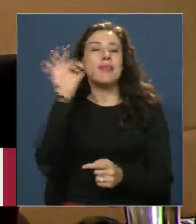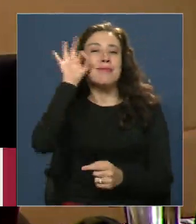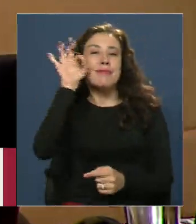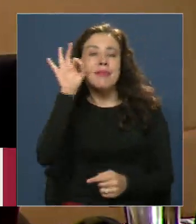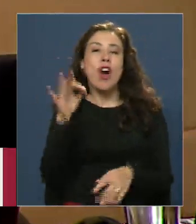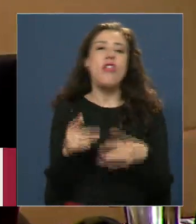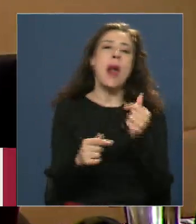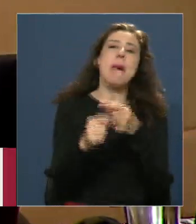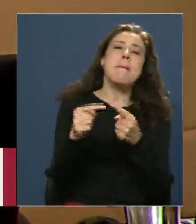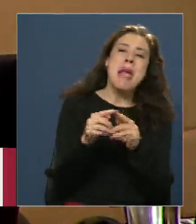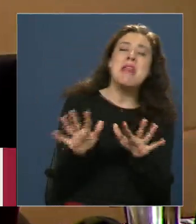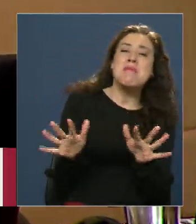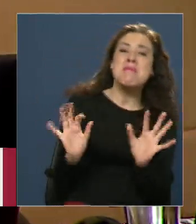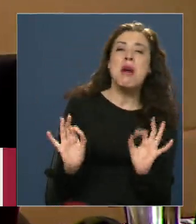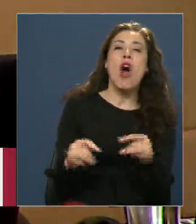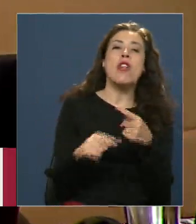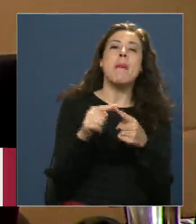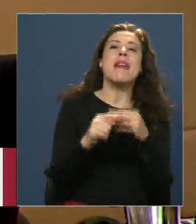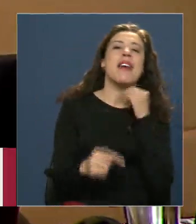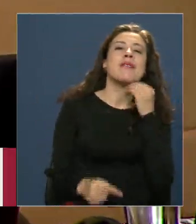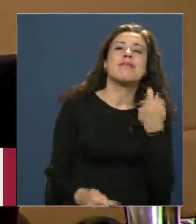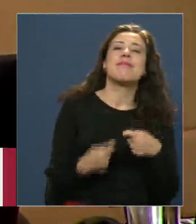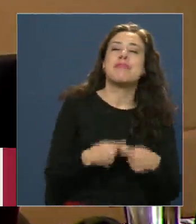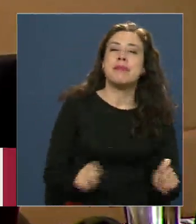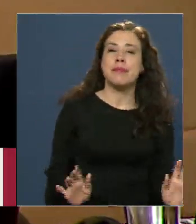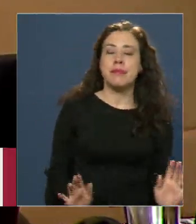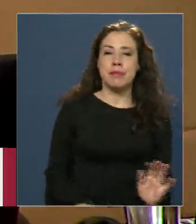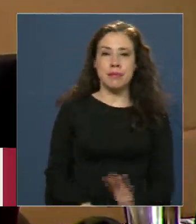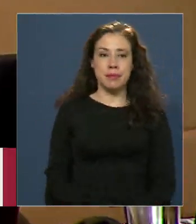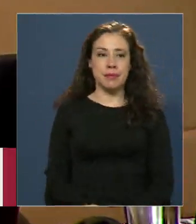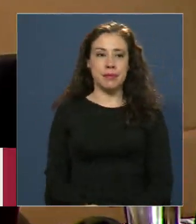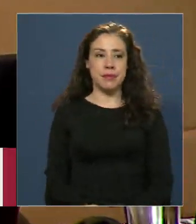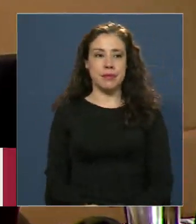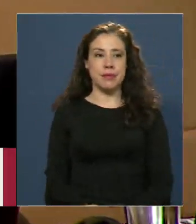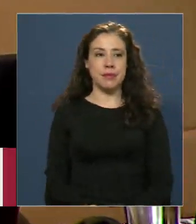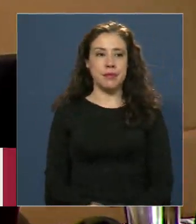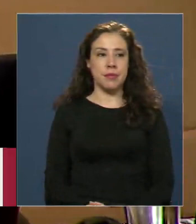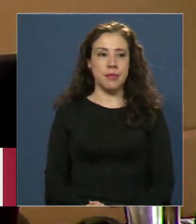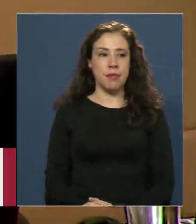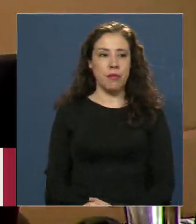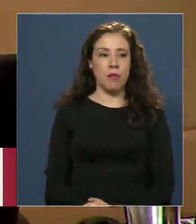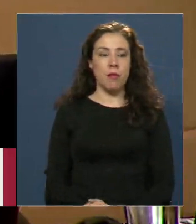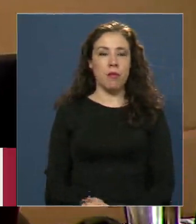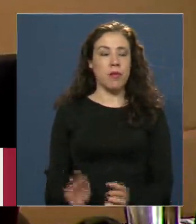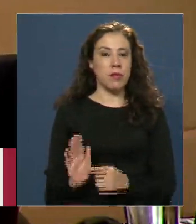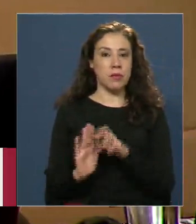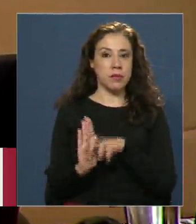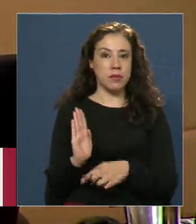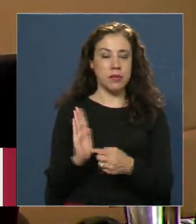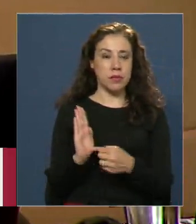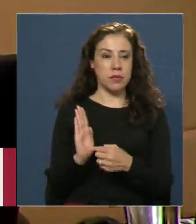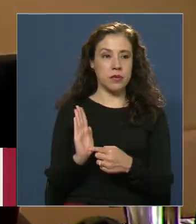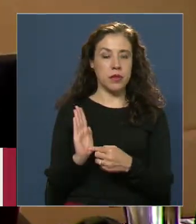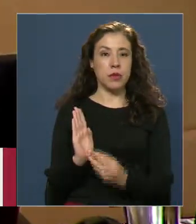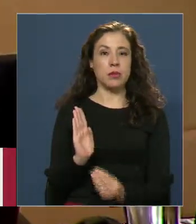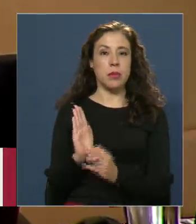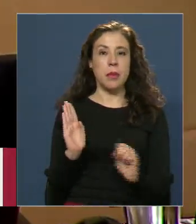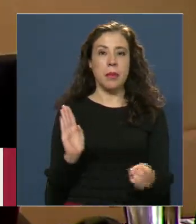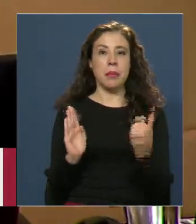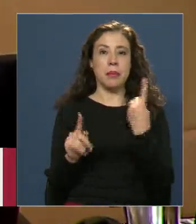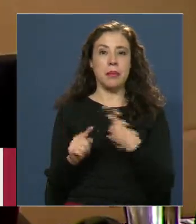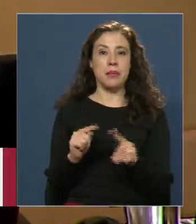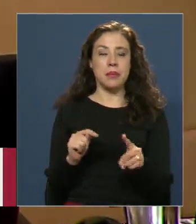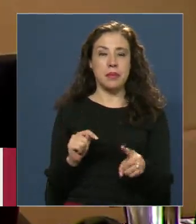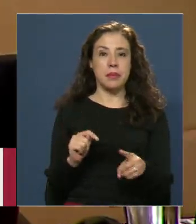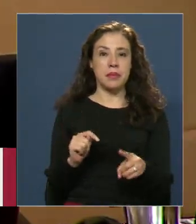media media y una clase media baja. Este proyecto que coloca por primera vez